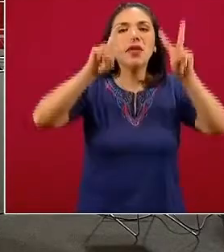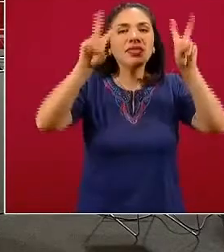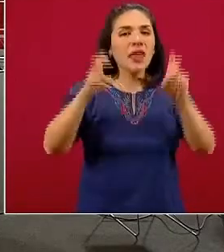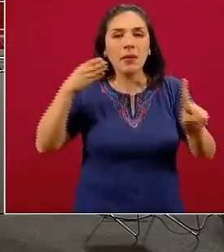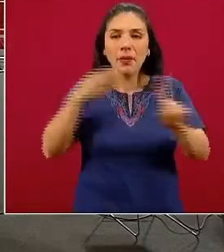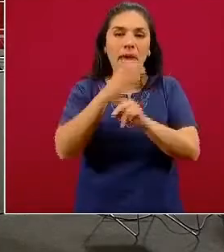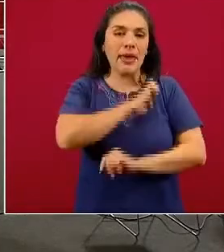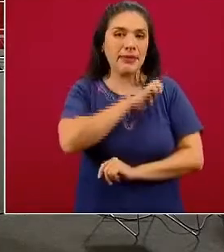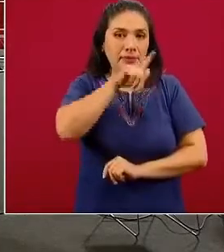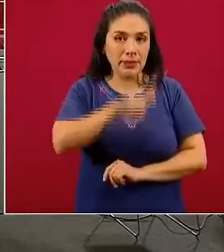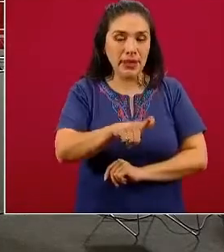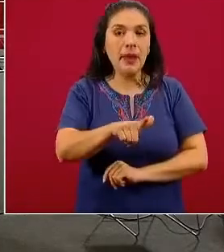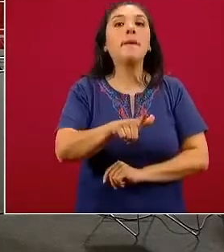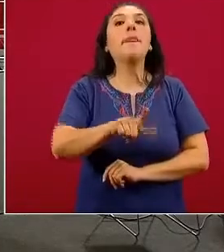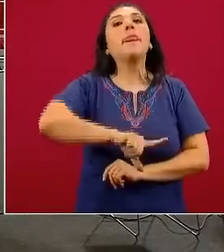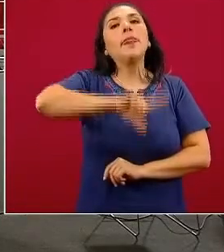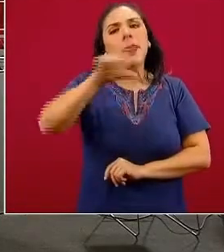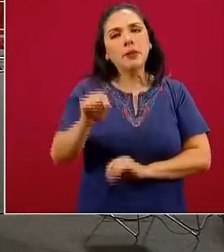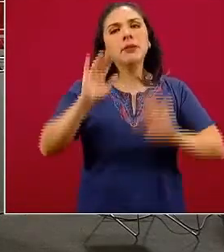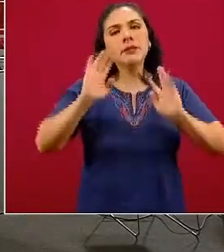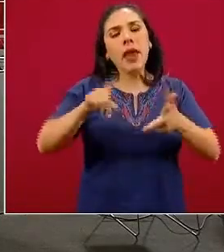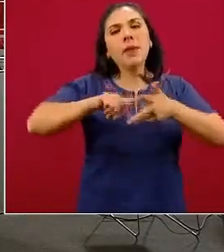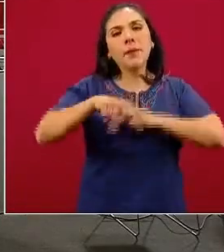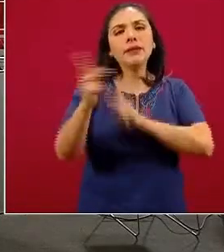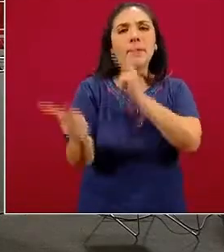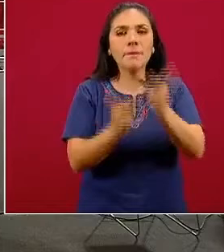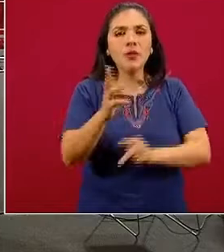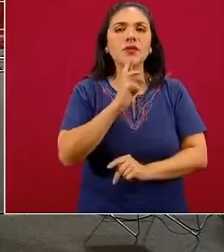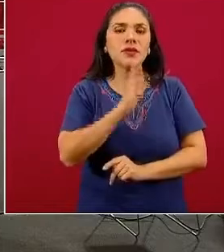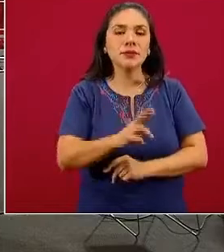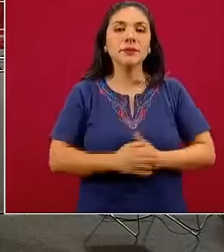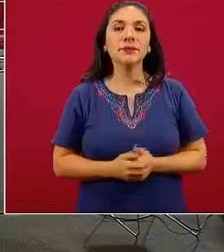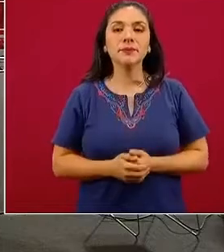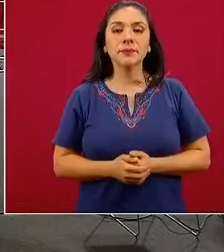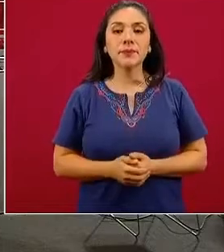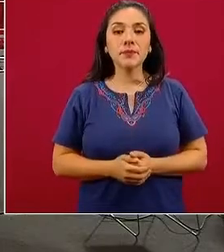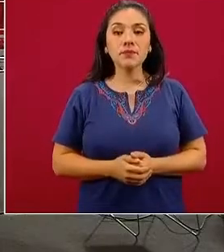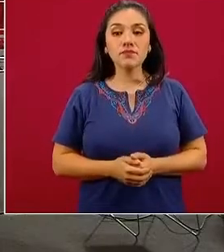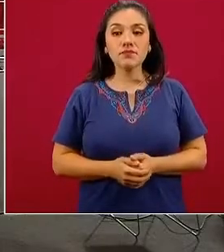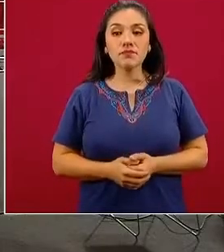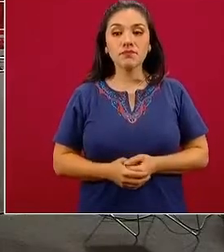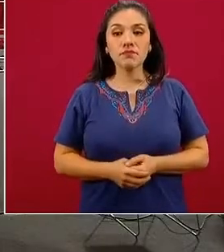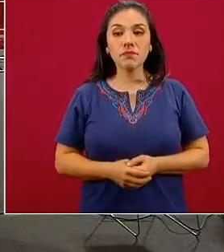temático especial y posteriormente abrimos a preguntas y comentarios.